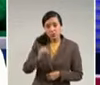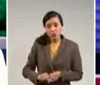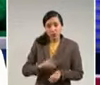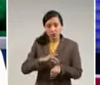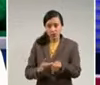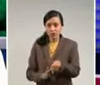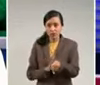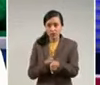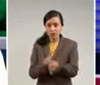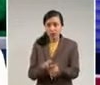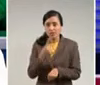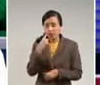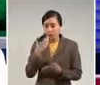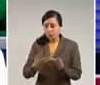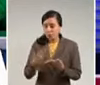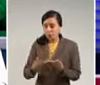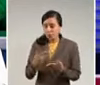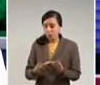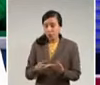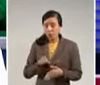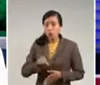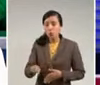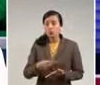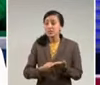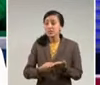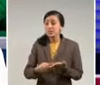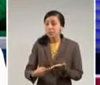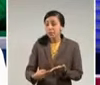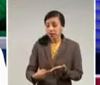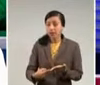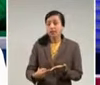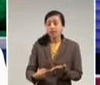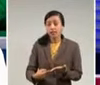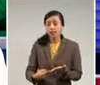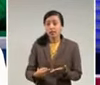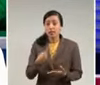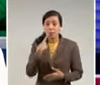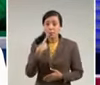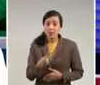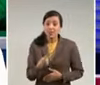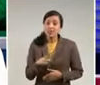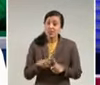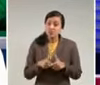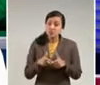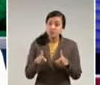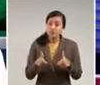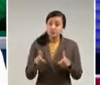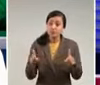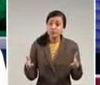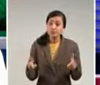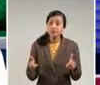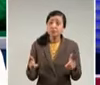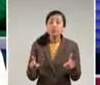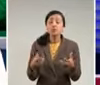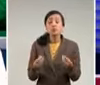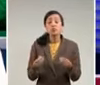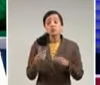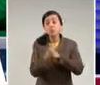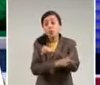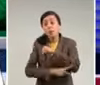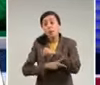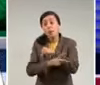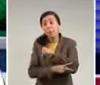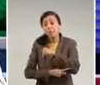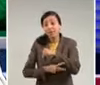vienen diagnosticando en las últimas semanas, pues es elevado y hace que muchos países